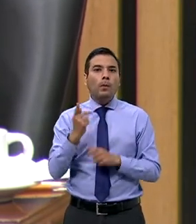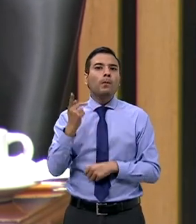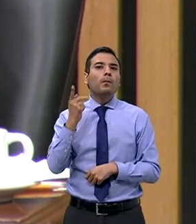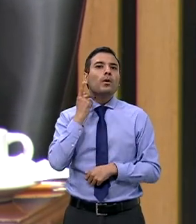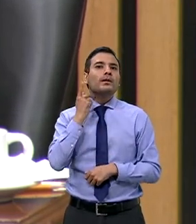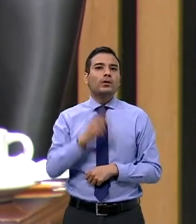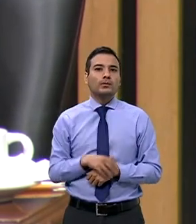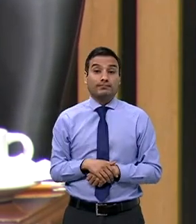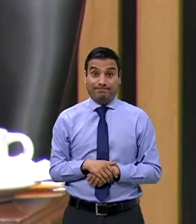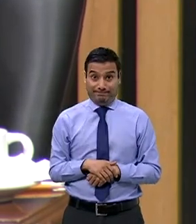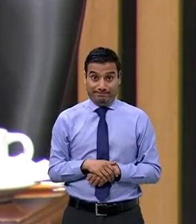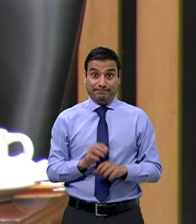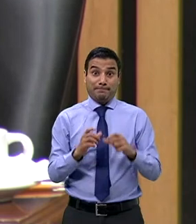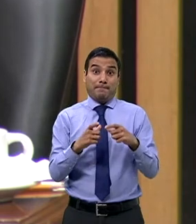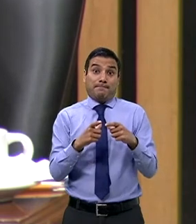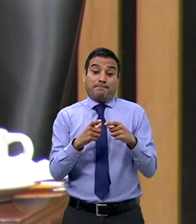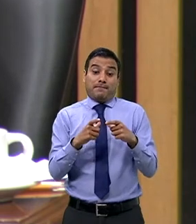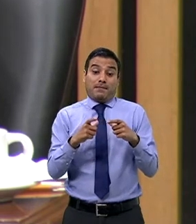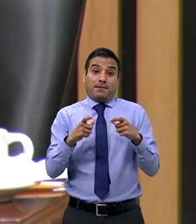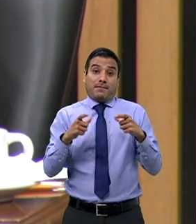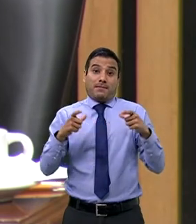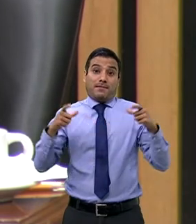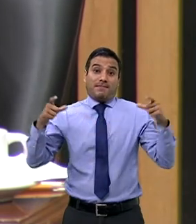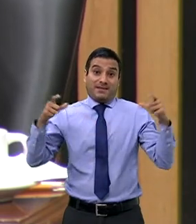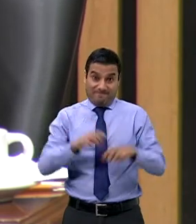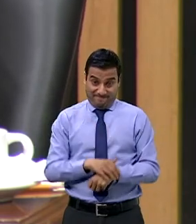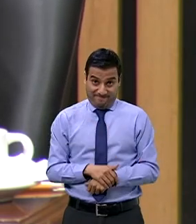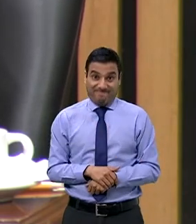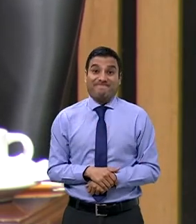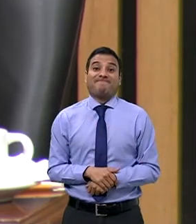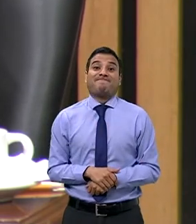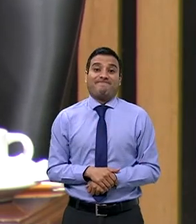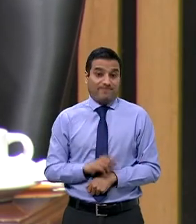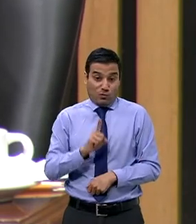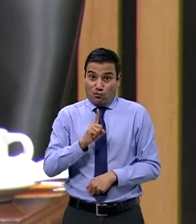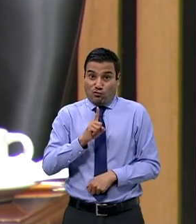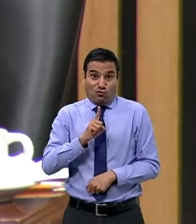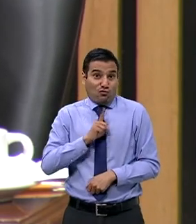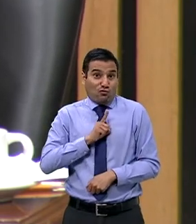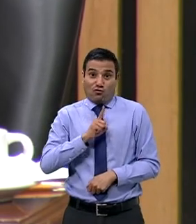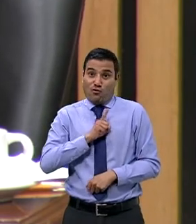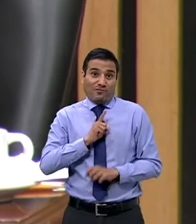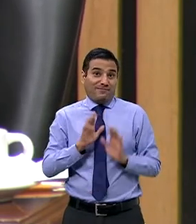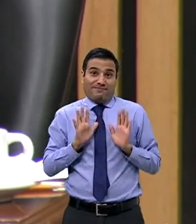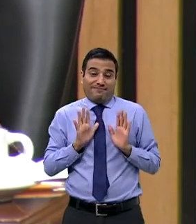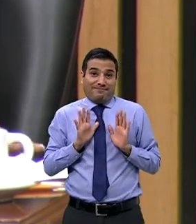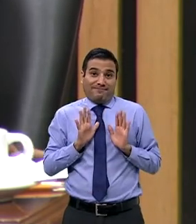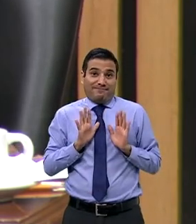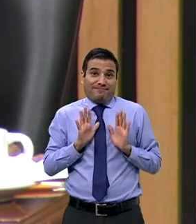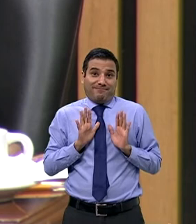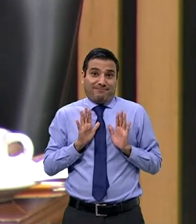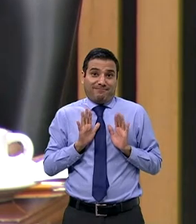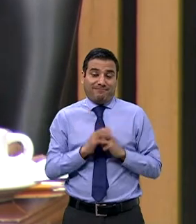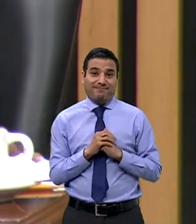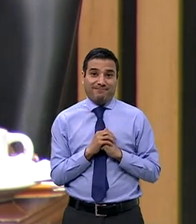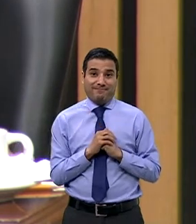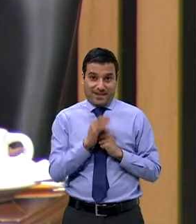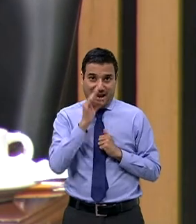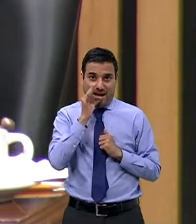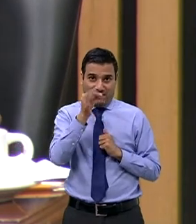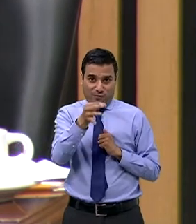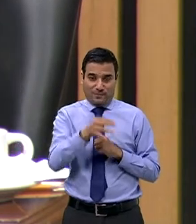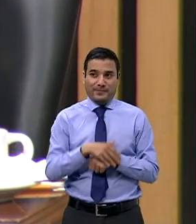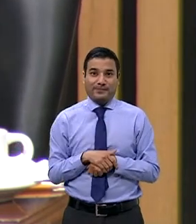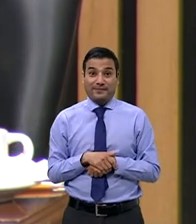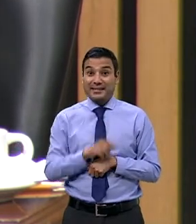creció en esta elección yendo solos tampoco quiero dejar pasar la oportunidad